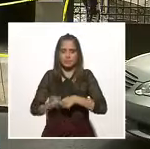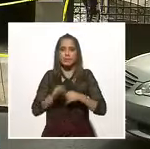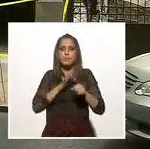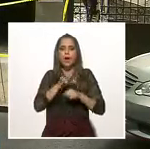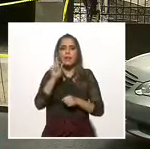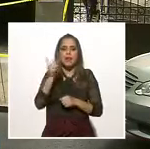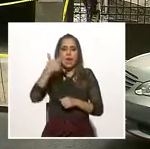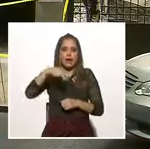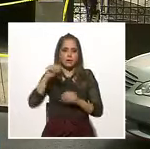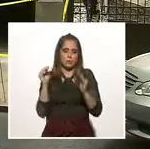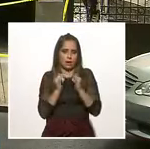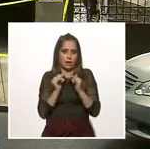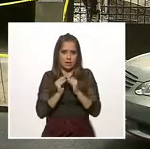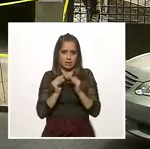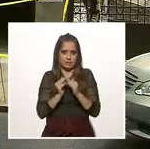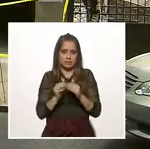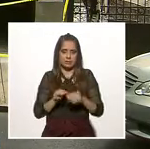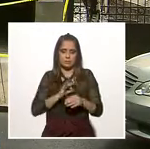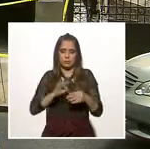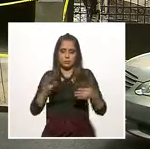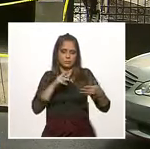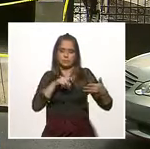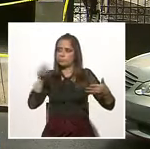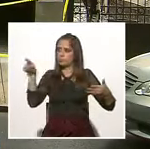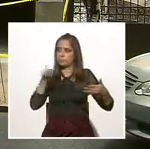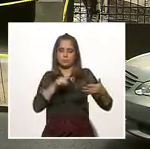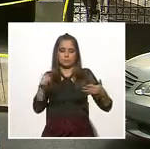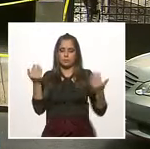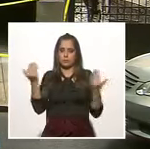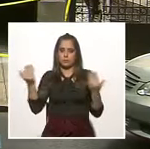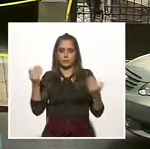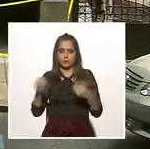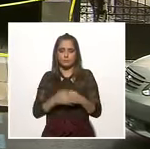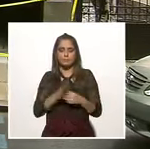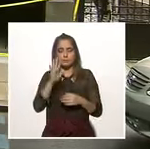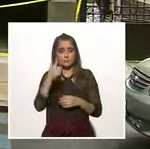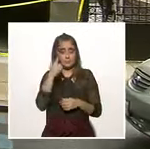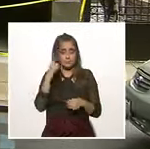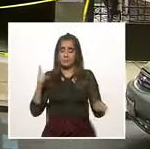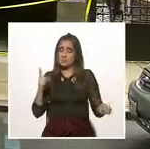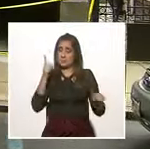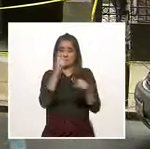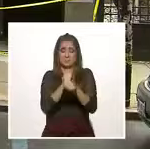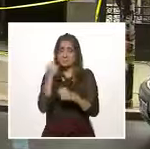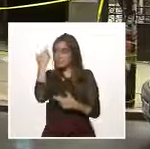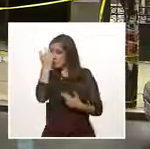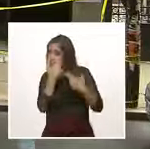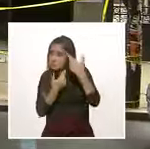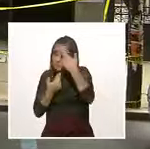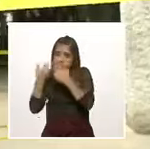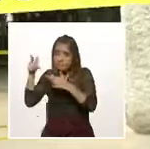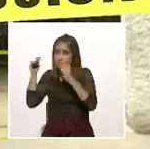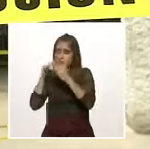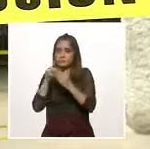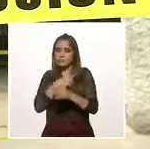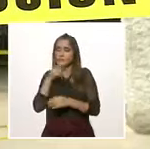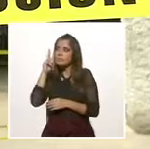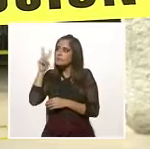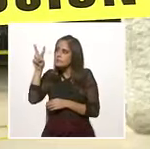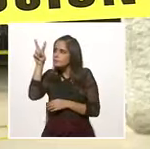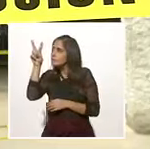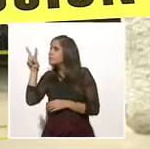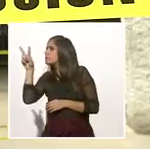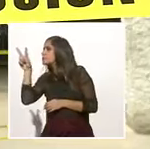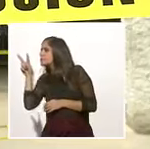daños. La primera evaluación que tienen que hacerse es una evaluación ocular, una visión